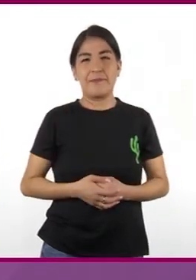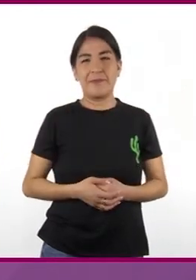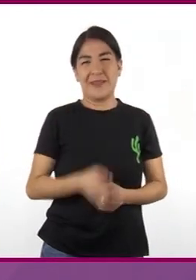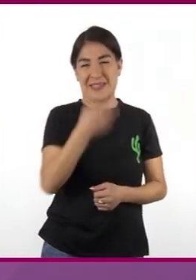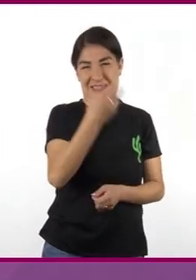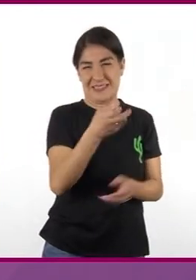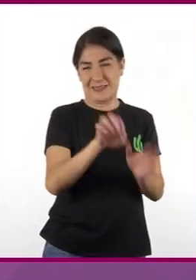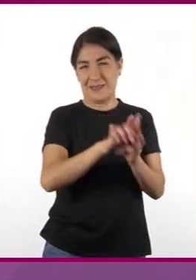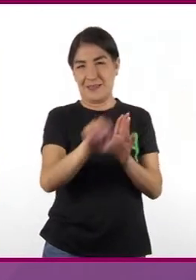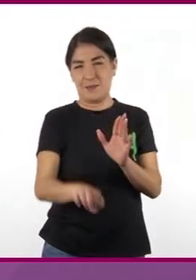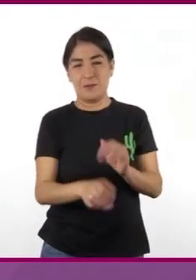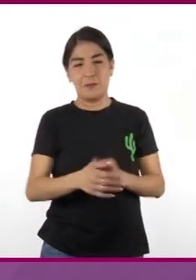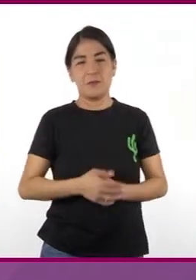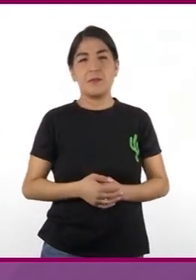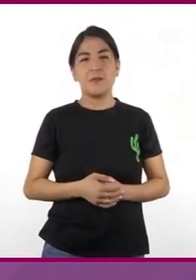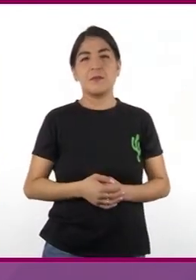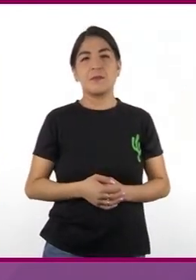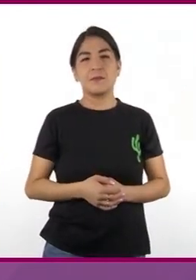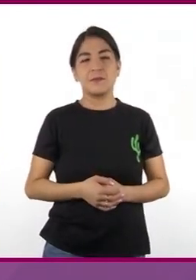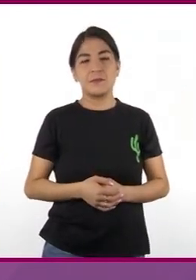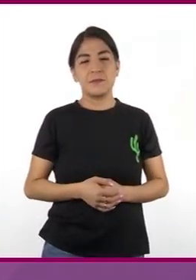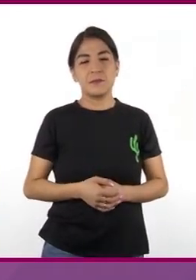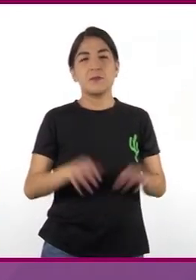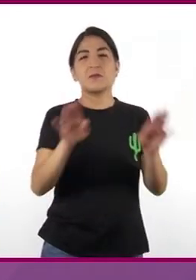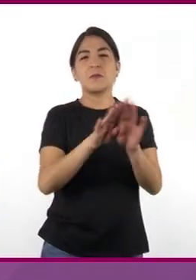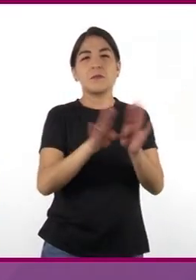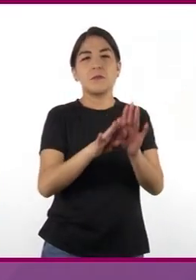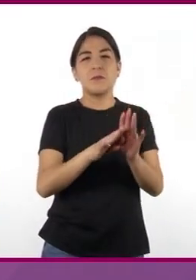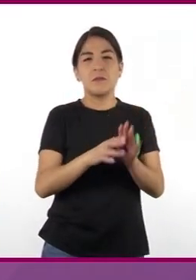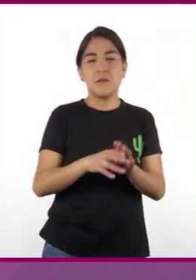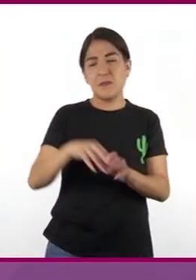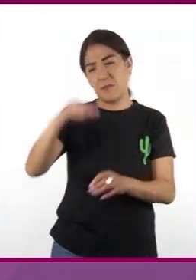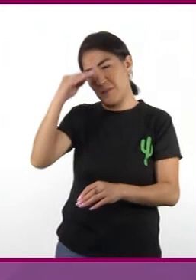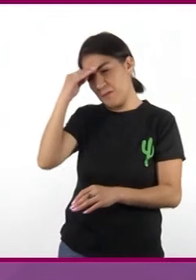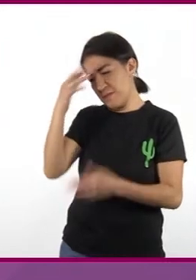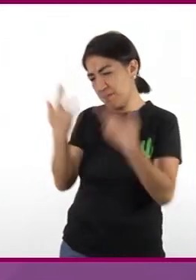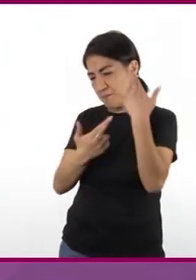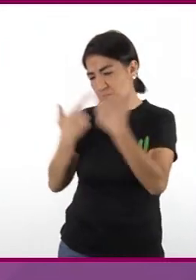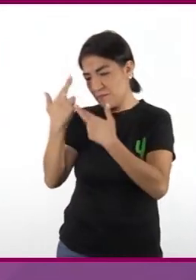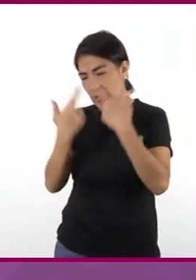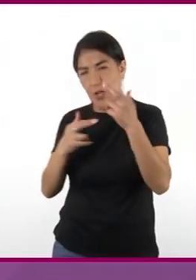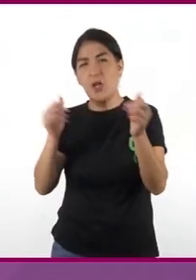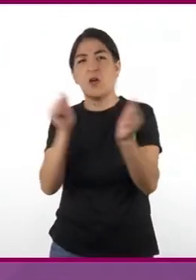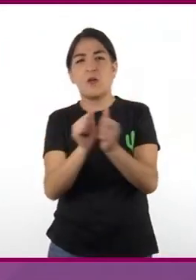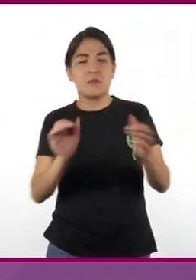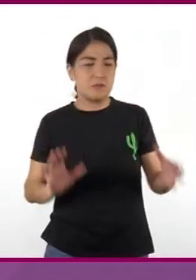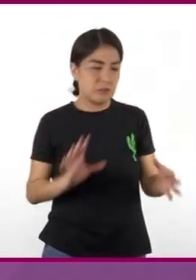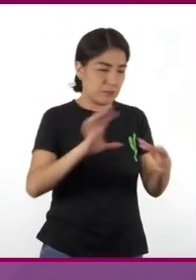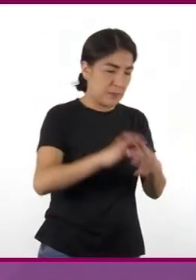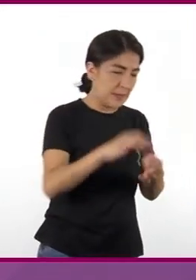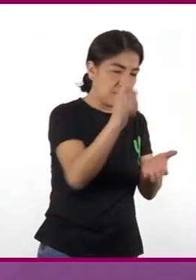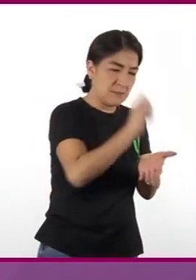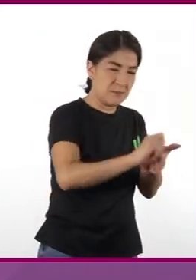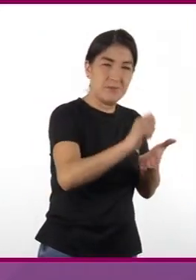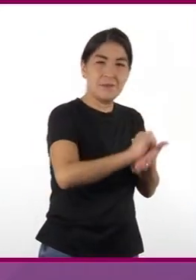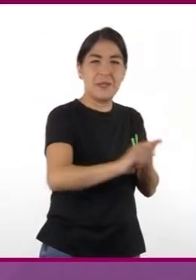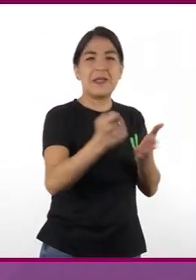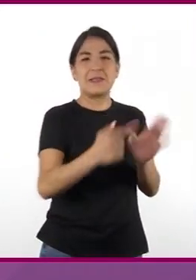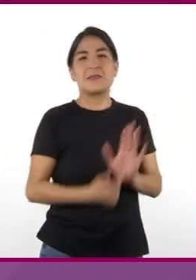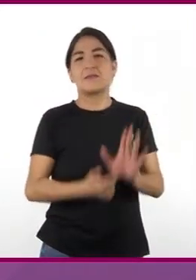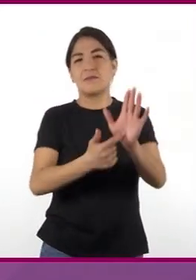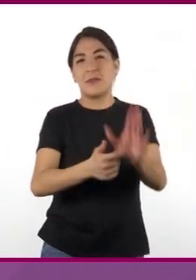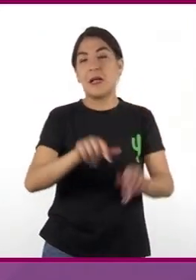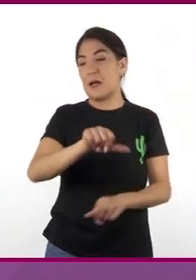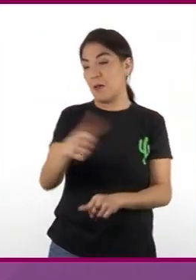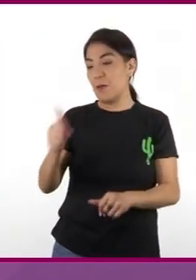caso, se conjuga la exposición con el análisis y suele incluir referencias a otros escritores debido a la